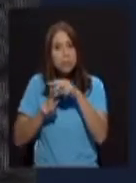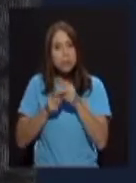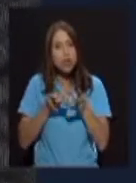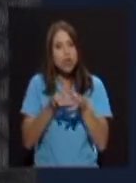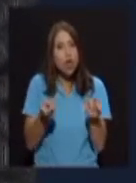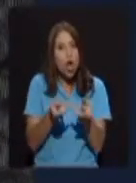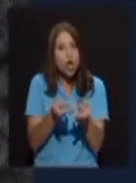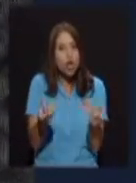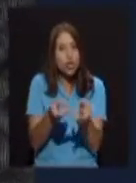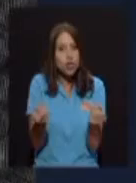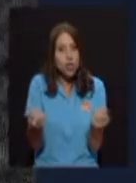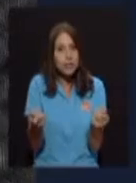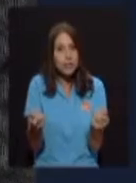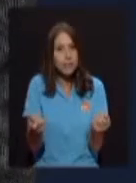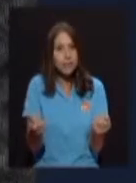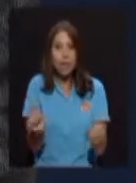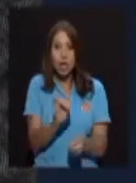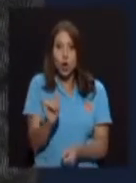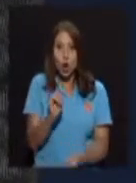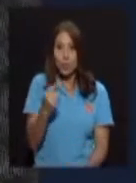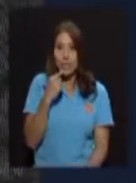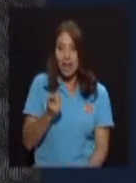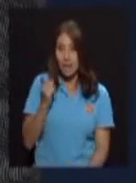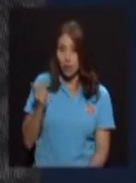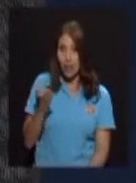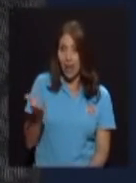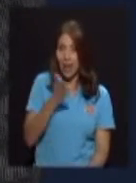que esto, tal como señalaba usted antes,